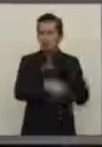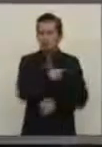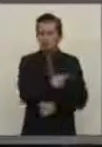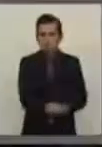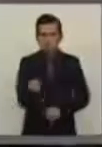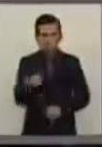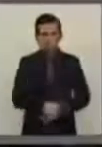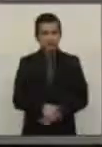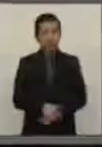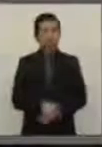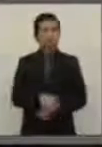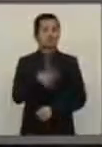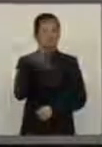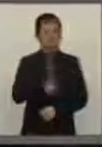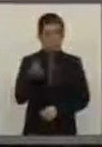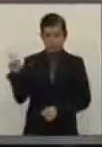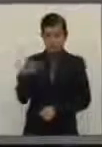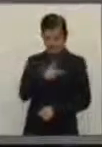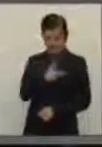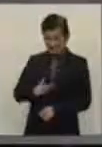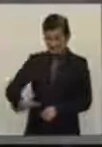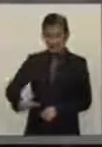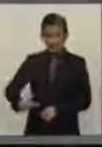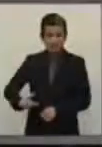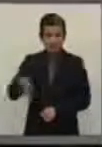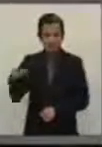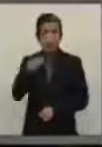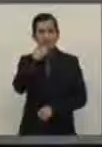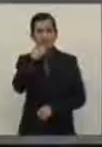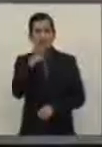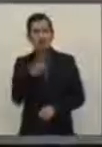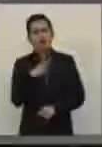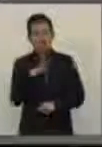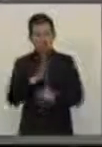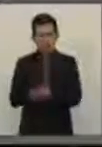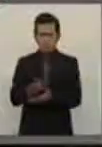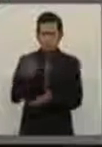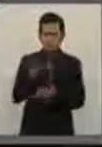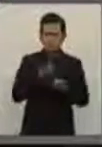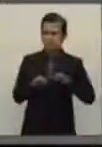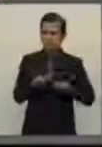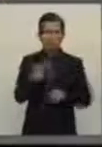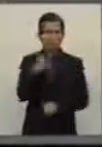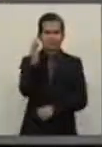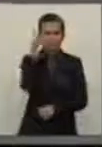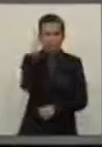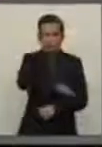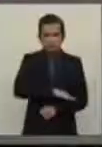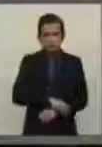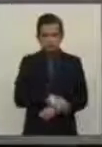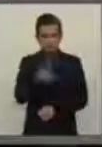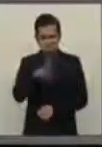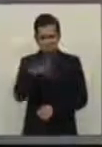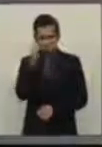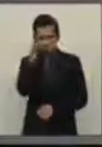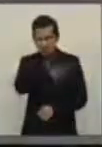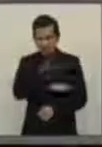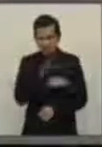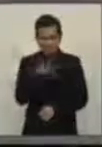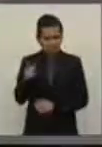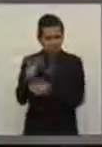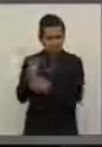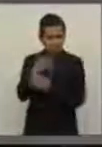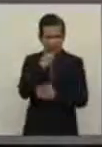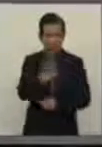falso que el Ejecutivo diga que está generando empleos. Más bien, es falso lo que está